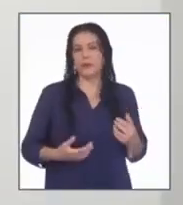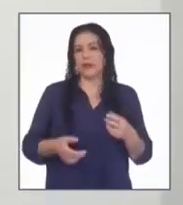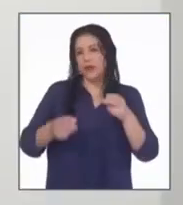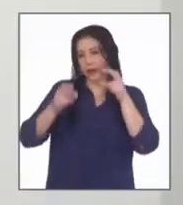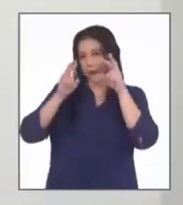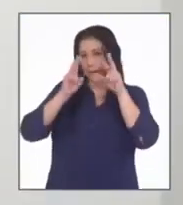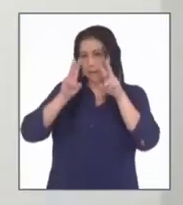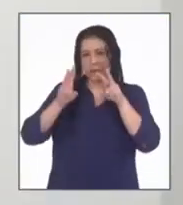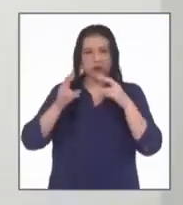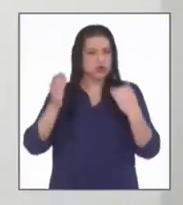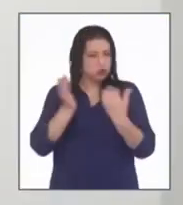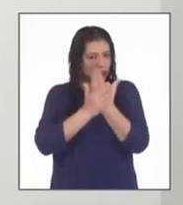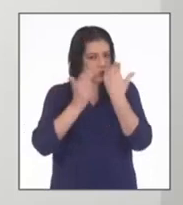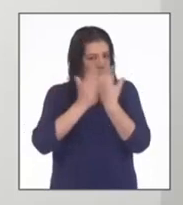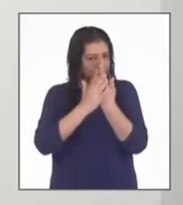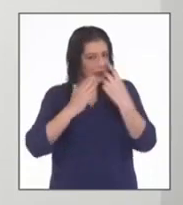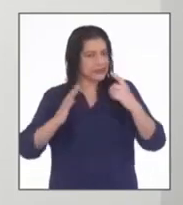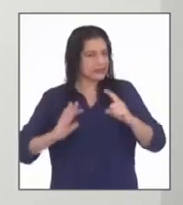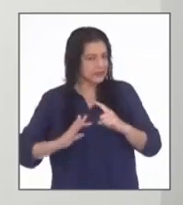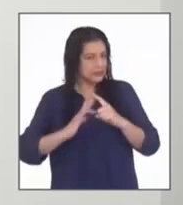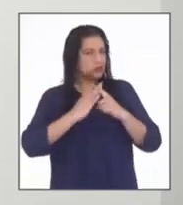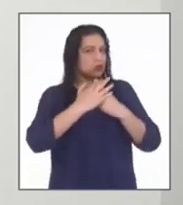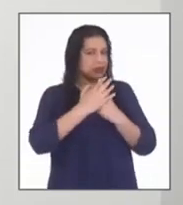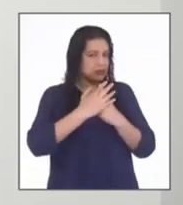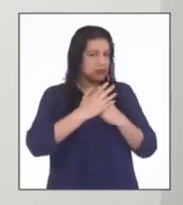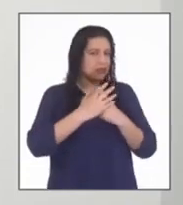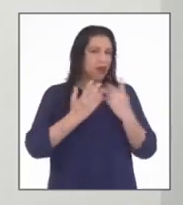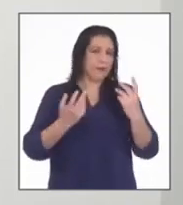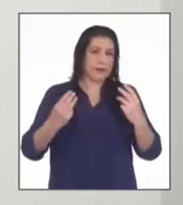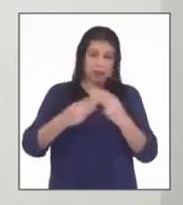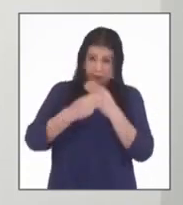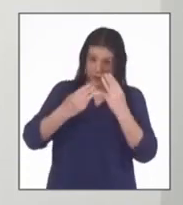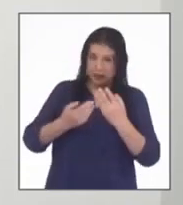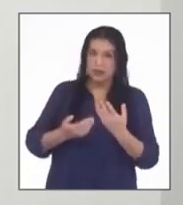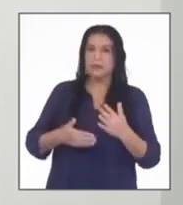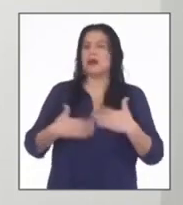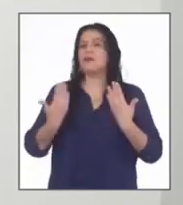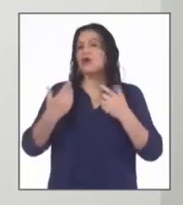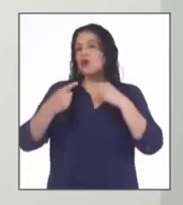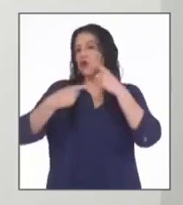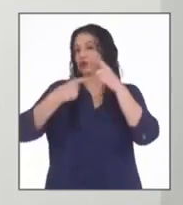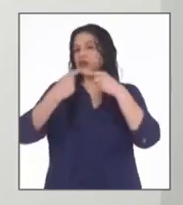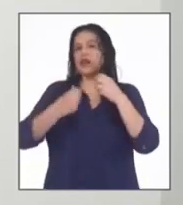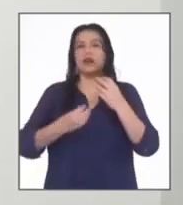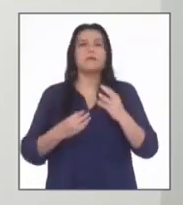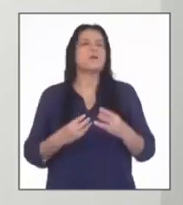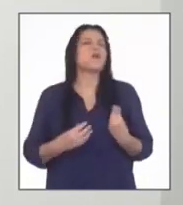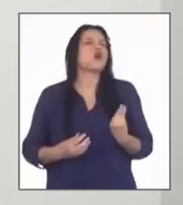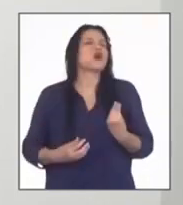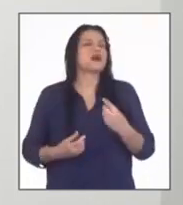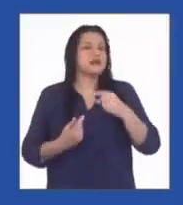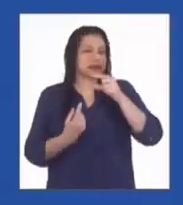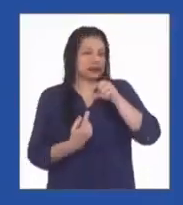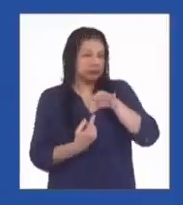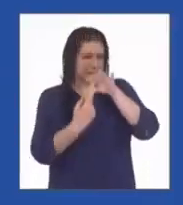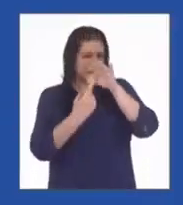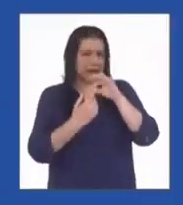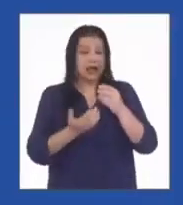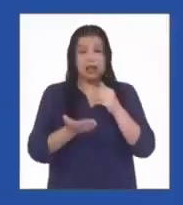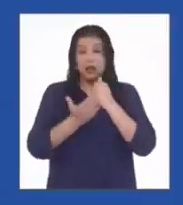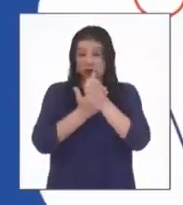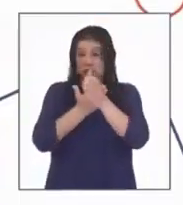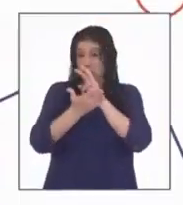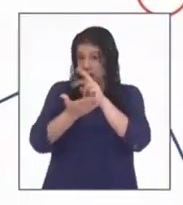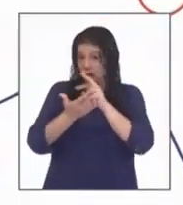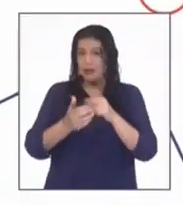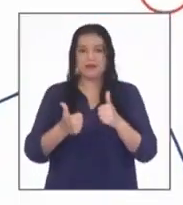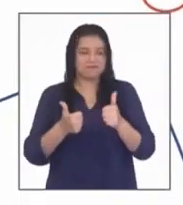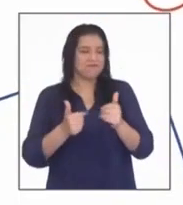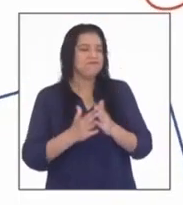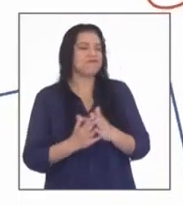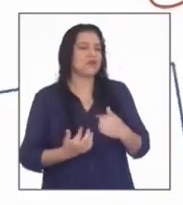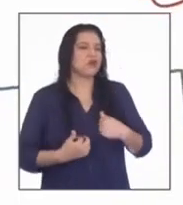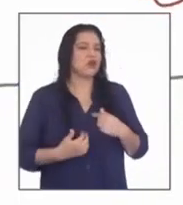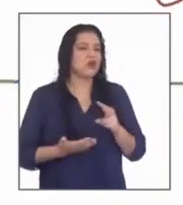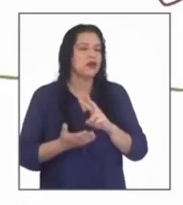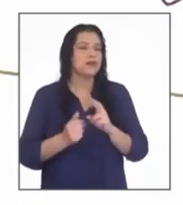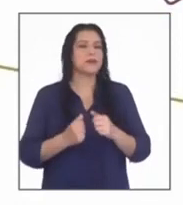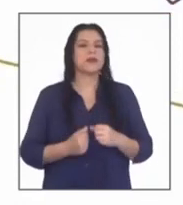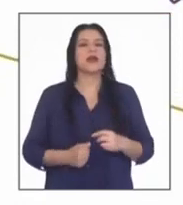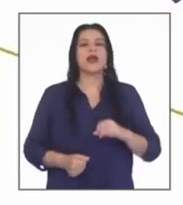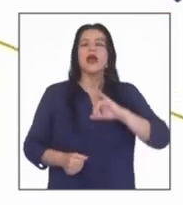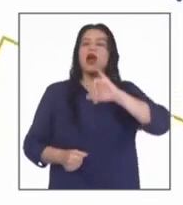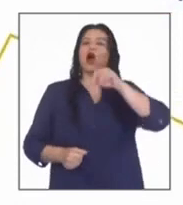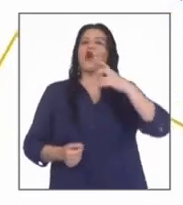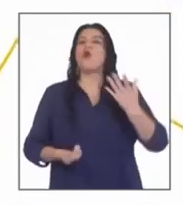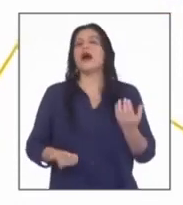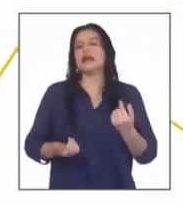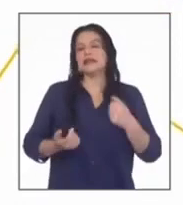Vemos una nueva situación para comentar lo especial que es. Stephanie, ¿nos ayudas con la lectura? Claro que sí, profesora.